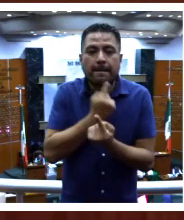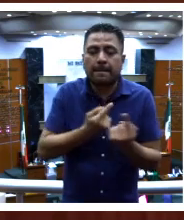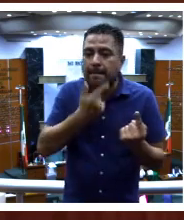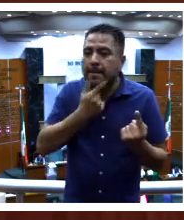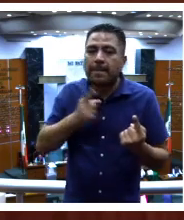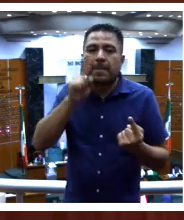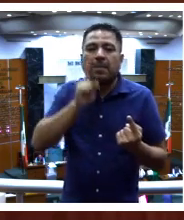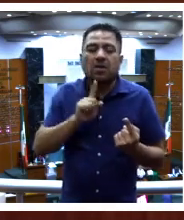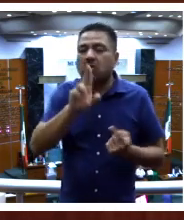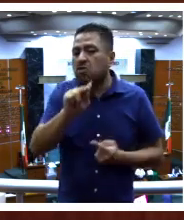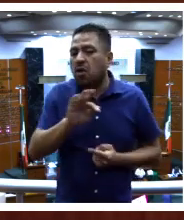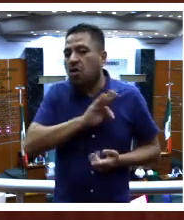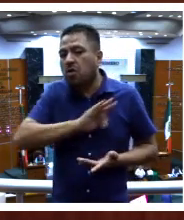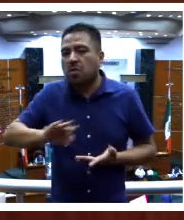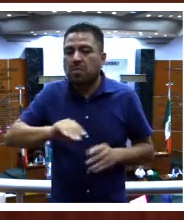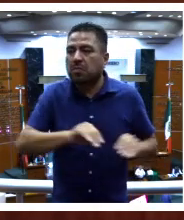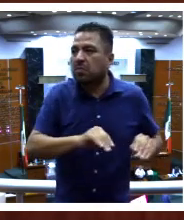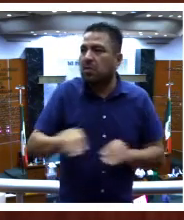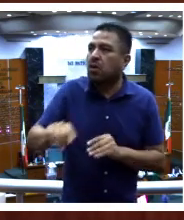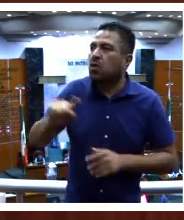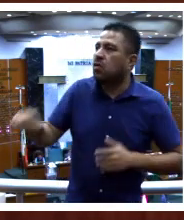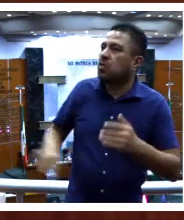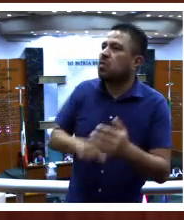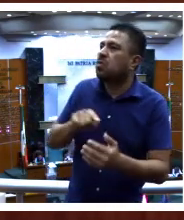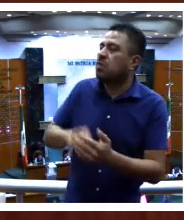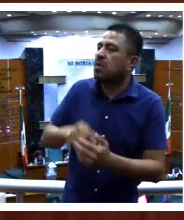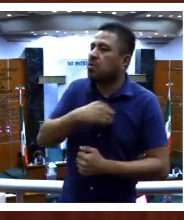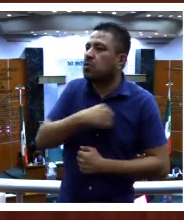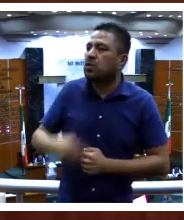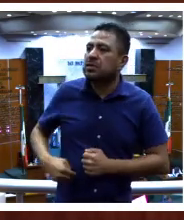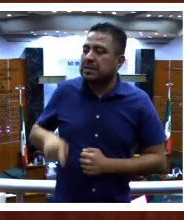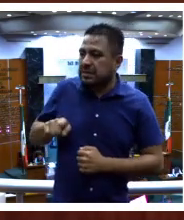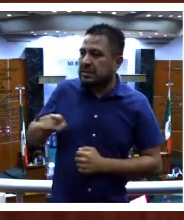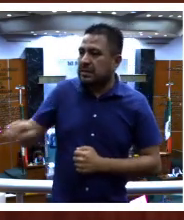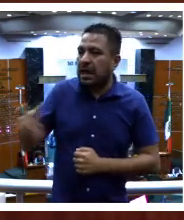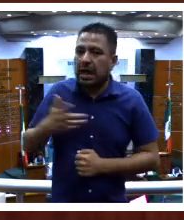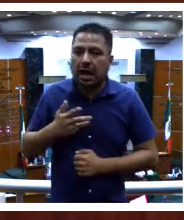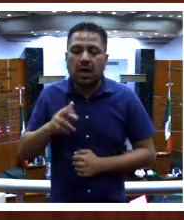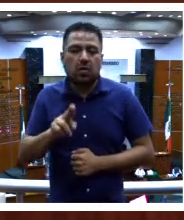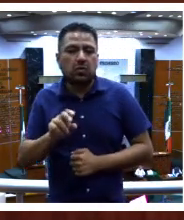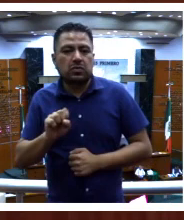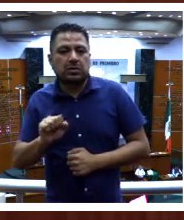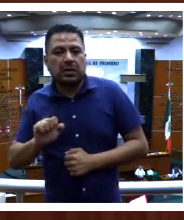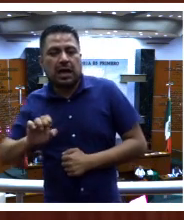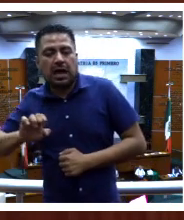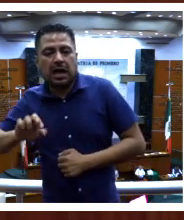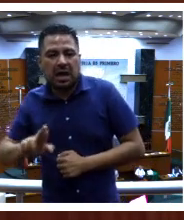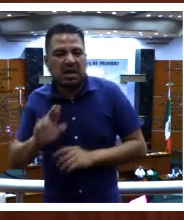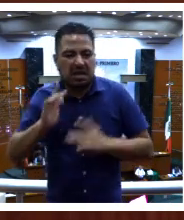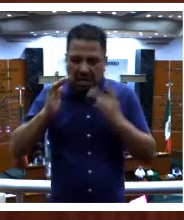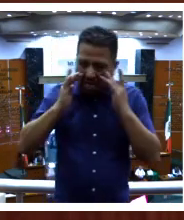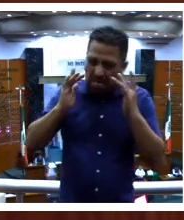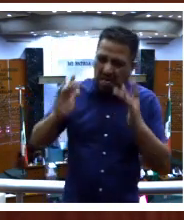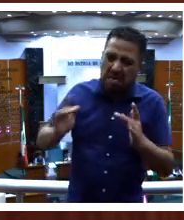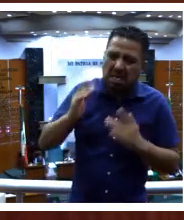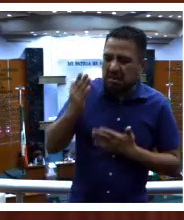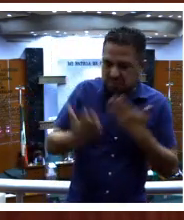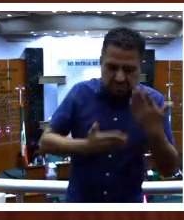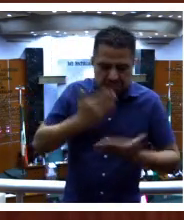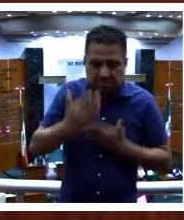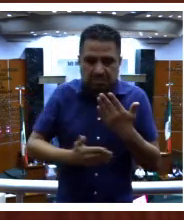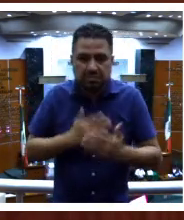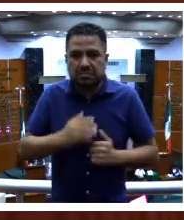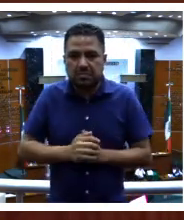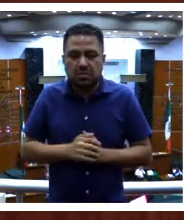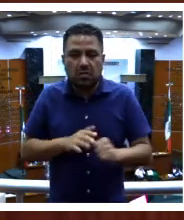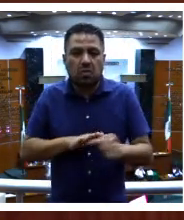y niños que al no poder trasladarse a otro municipio que cuente con un USAER, dejan de estudiar. Al respecto,